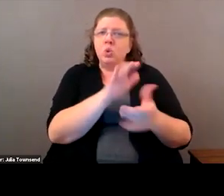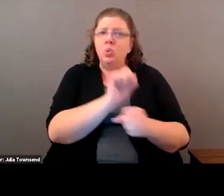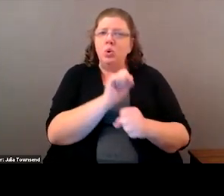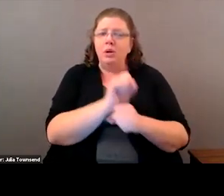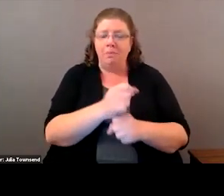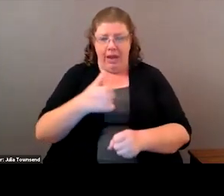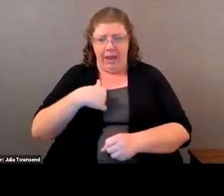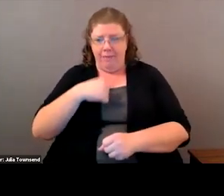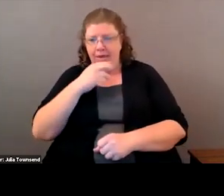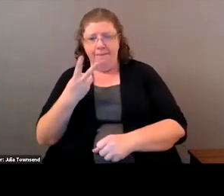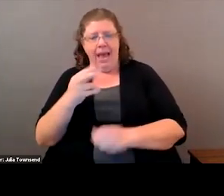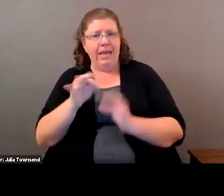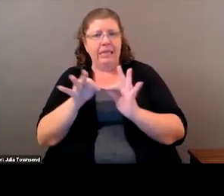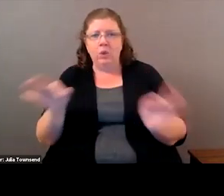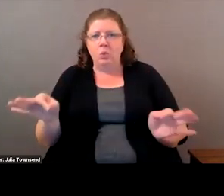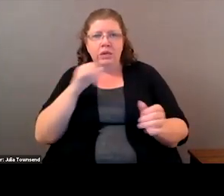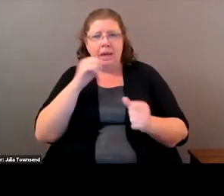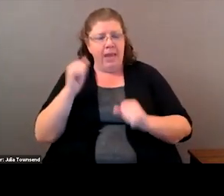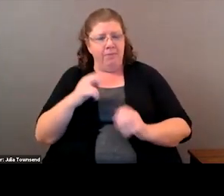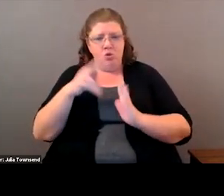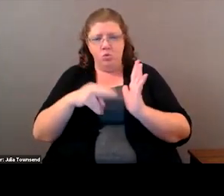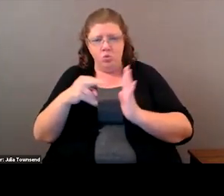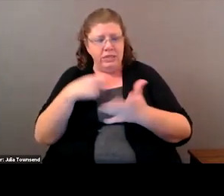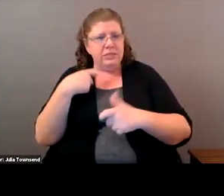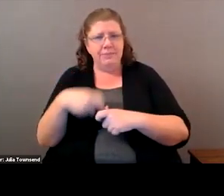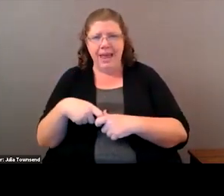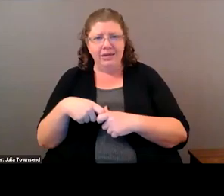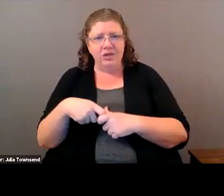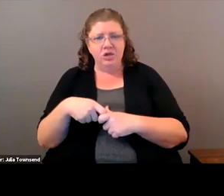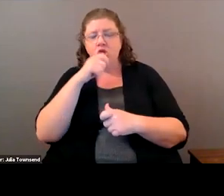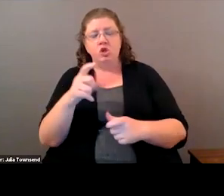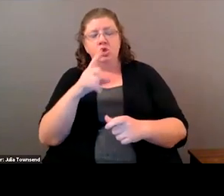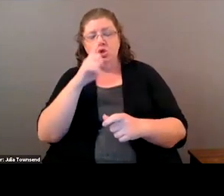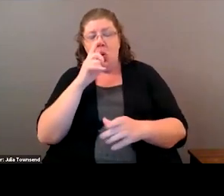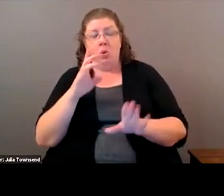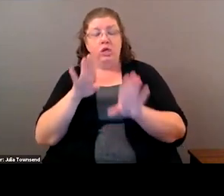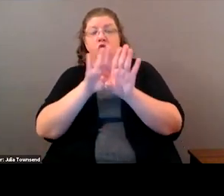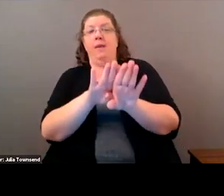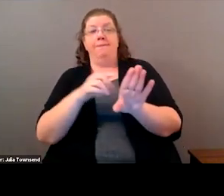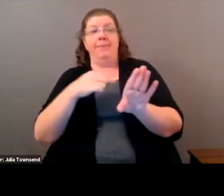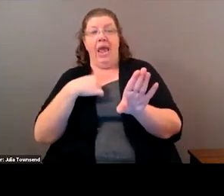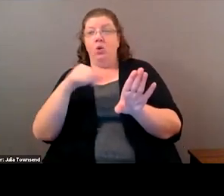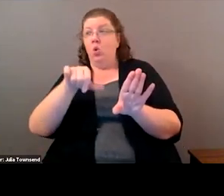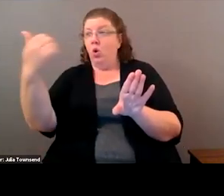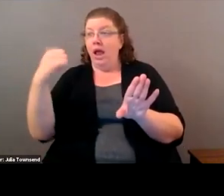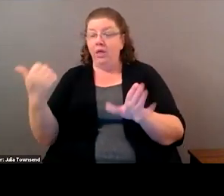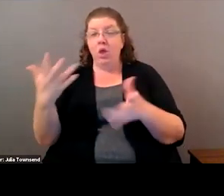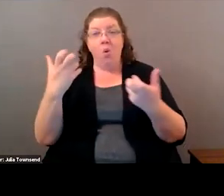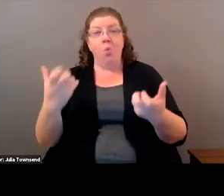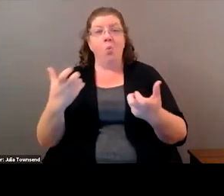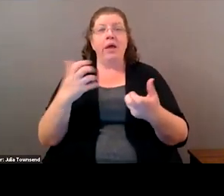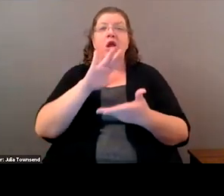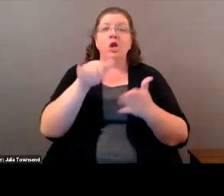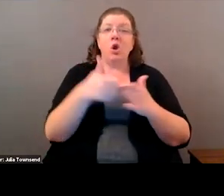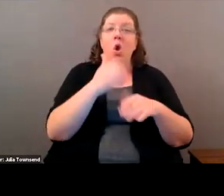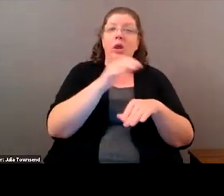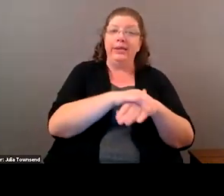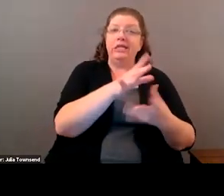casa y esto no le va a permitir que pueda ayudarle a su hijo dice por favor no me dejen atrás